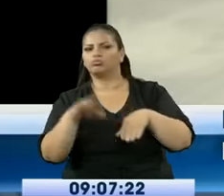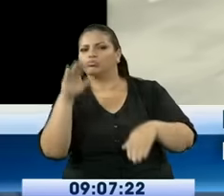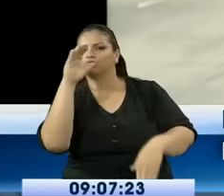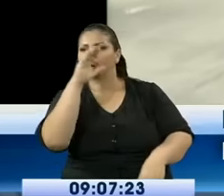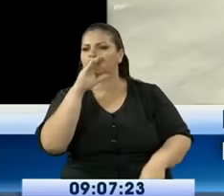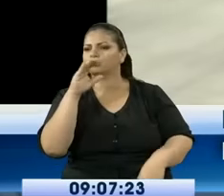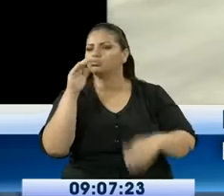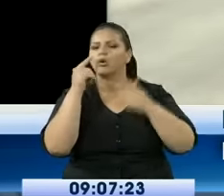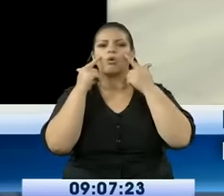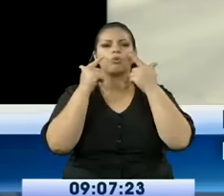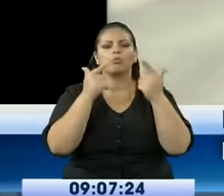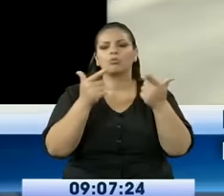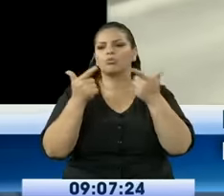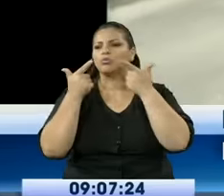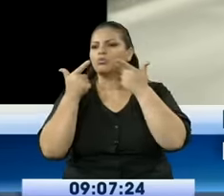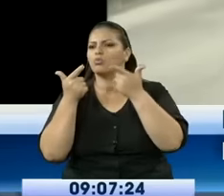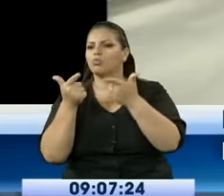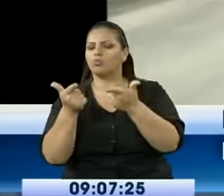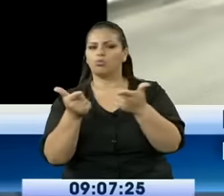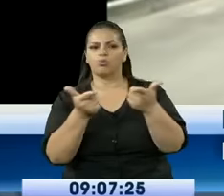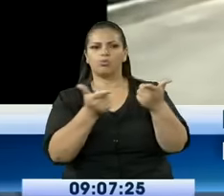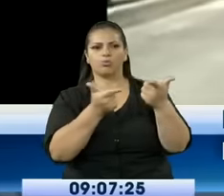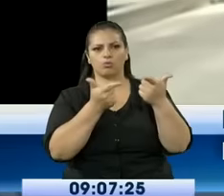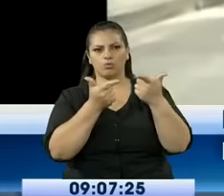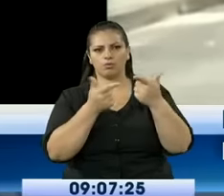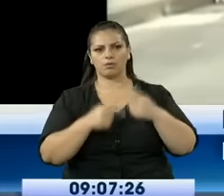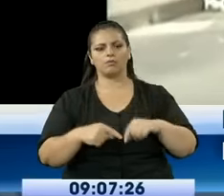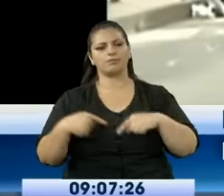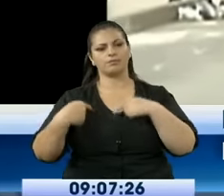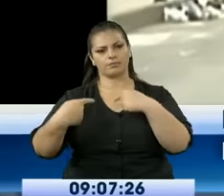de que patrullen constantemente. Cuando hay